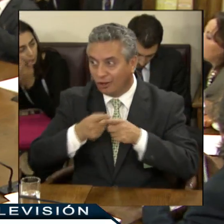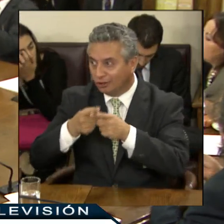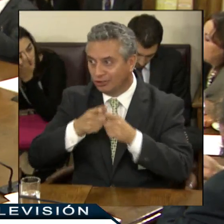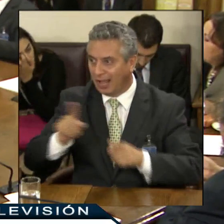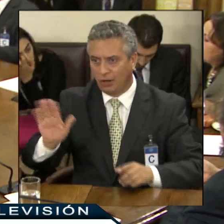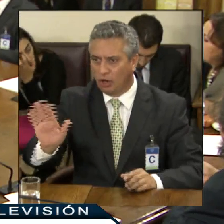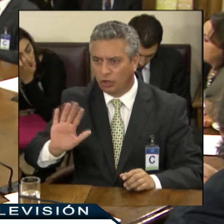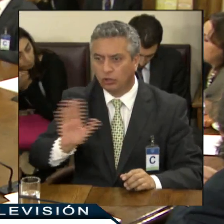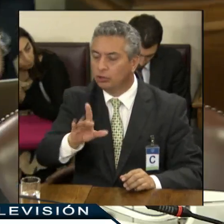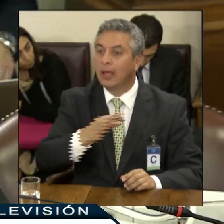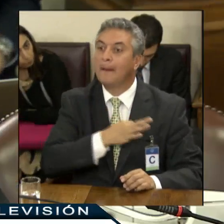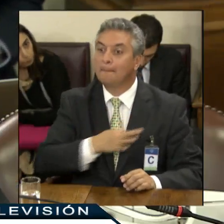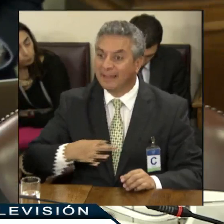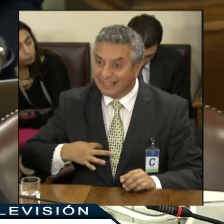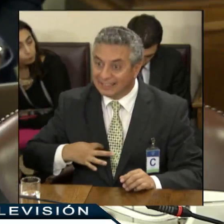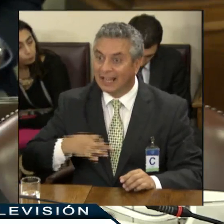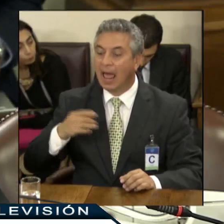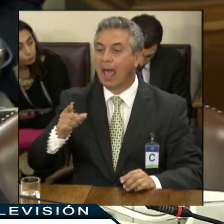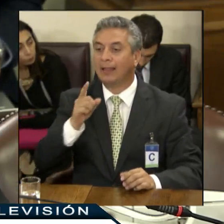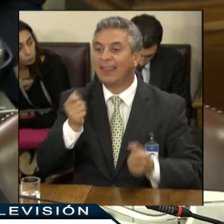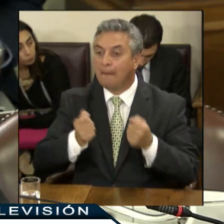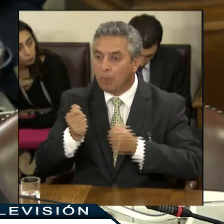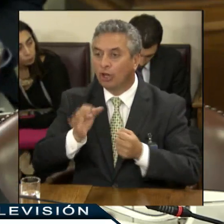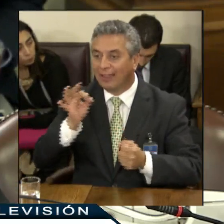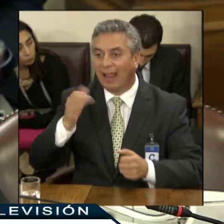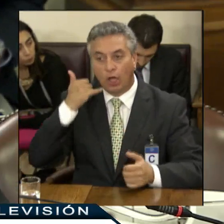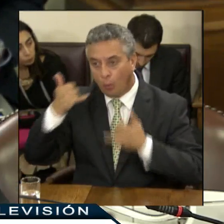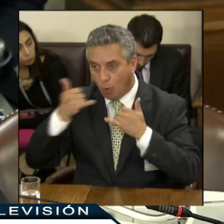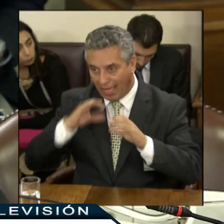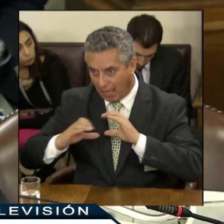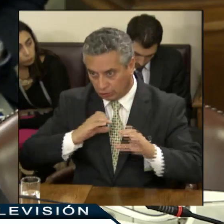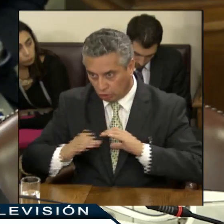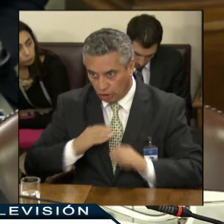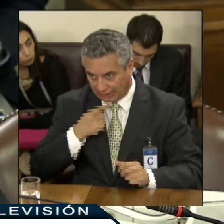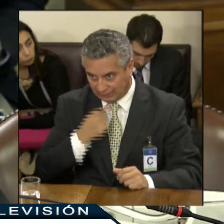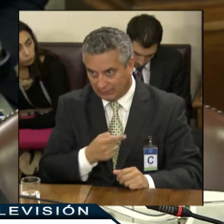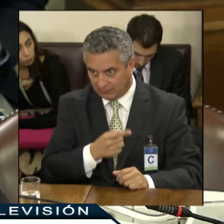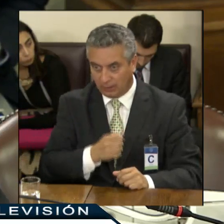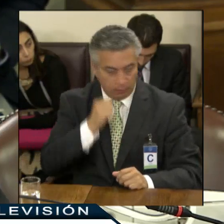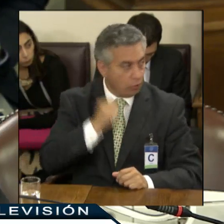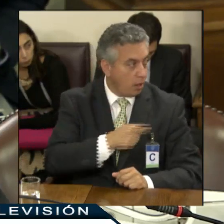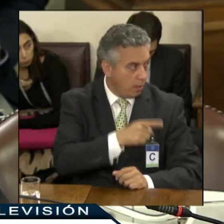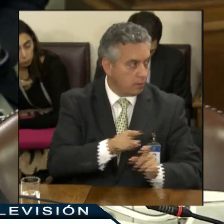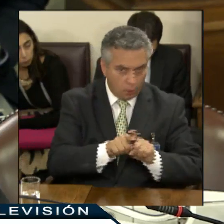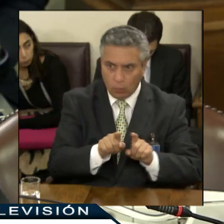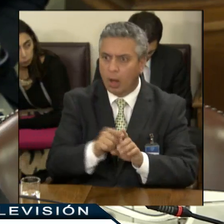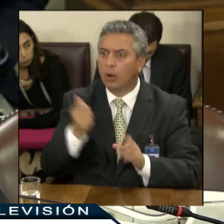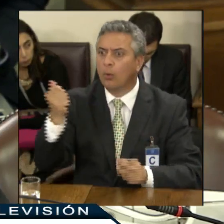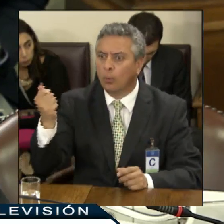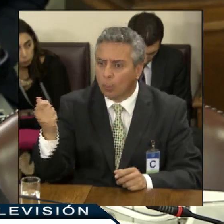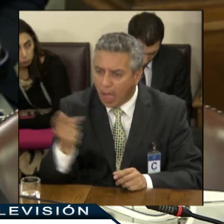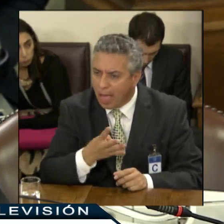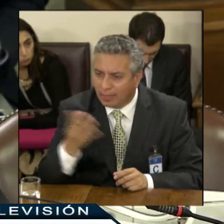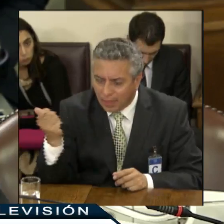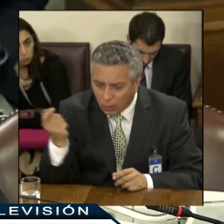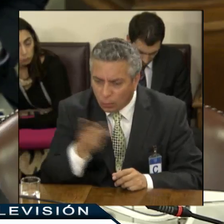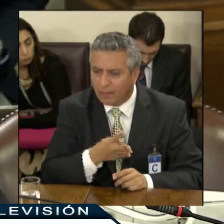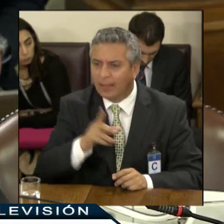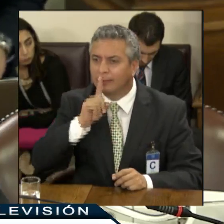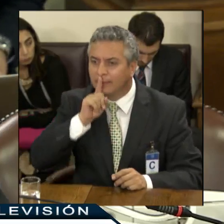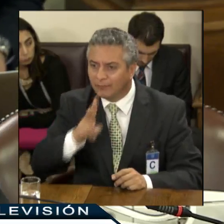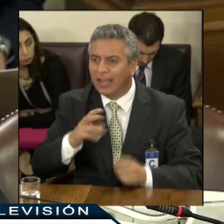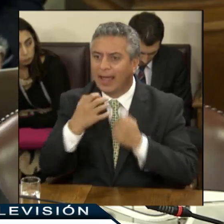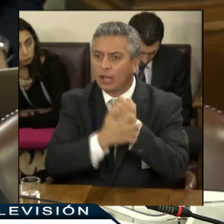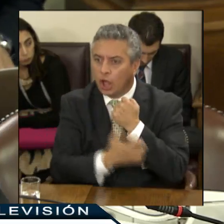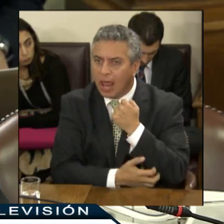no la ministra de transporte telecomunicaciones yo creo que sería Porque además tener el catasto de Cuántas Cuántas televisión